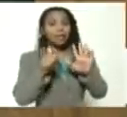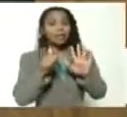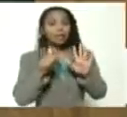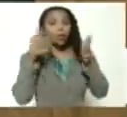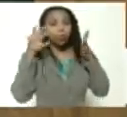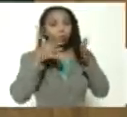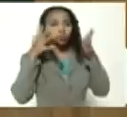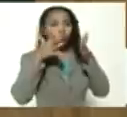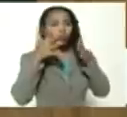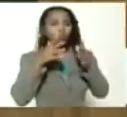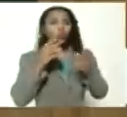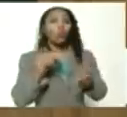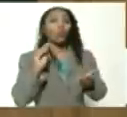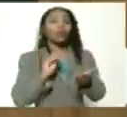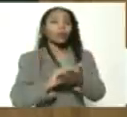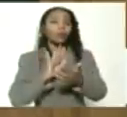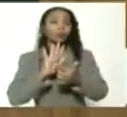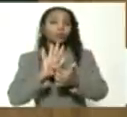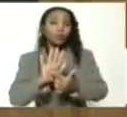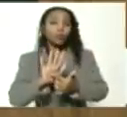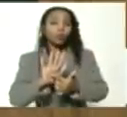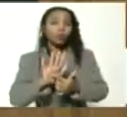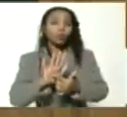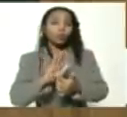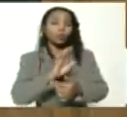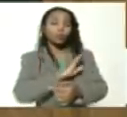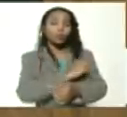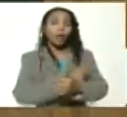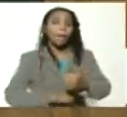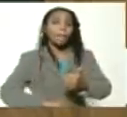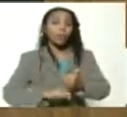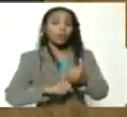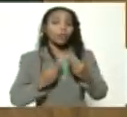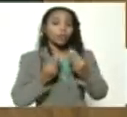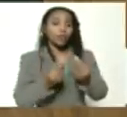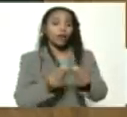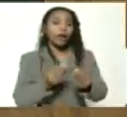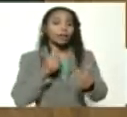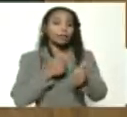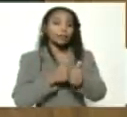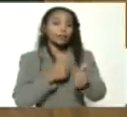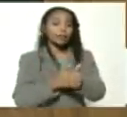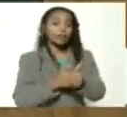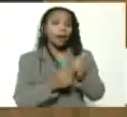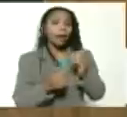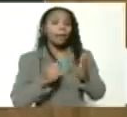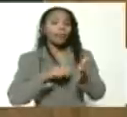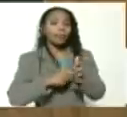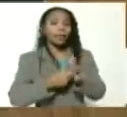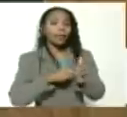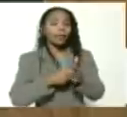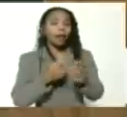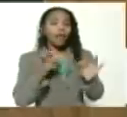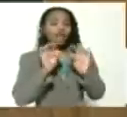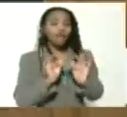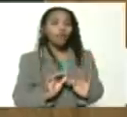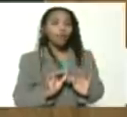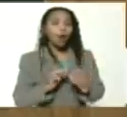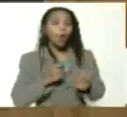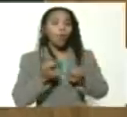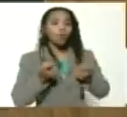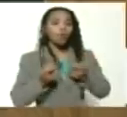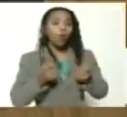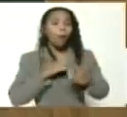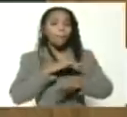su relanzamiento y potenciación. Garantizar a través de la asistencia técnica de los mecanismos de control del